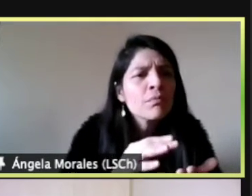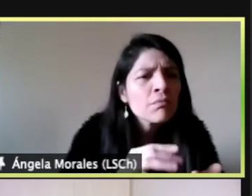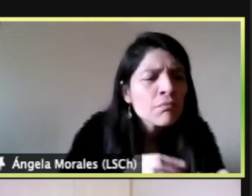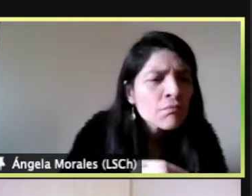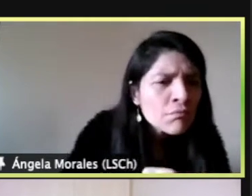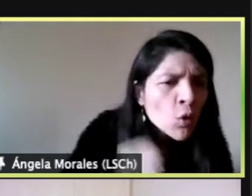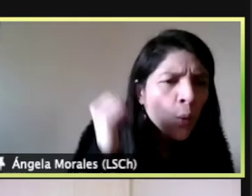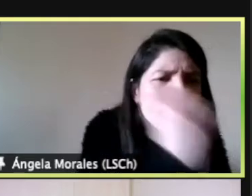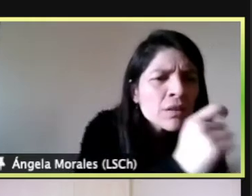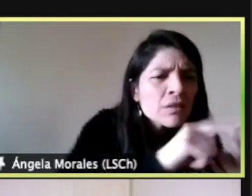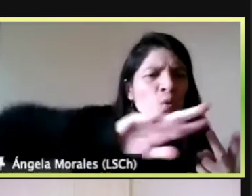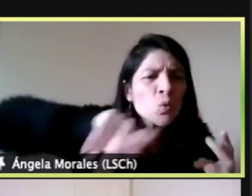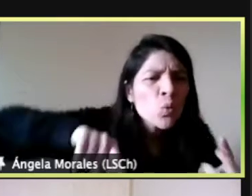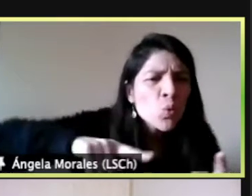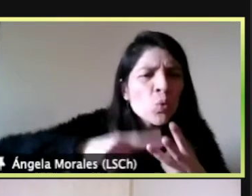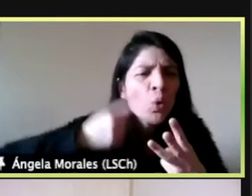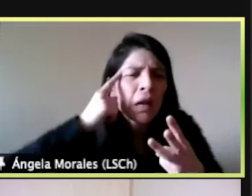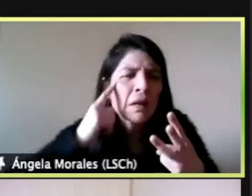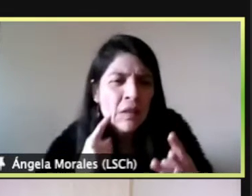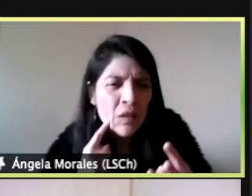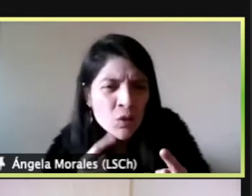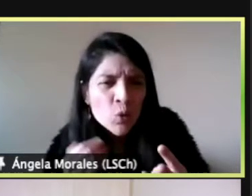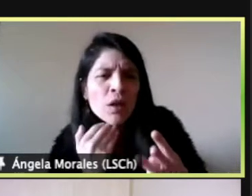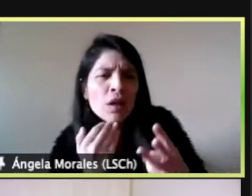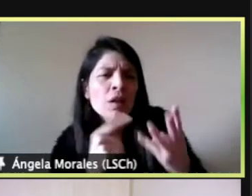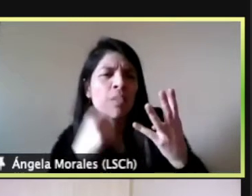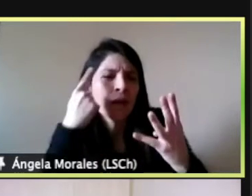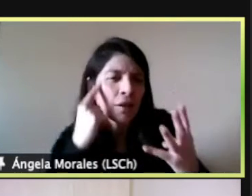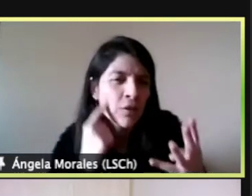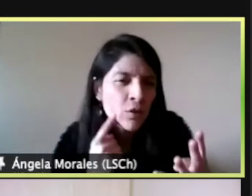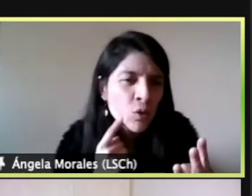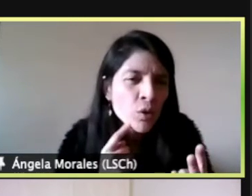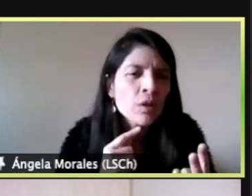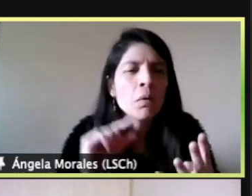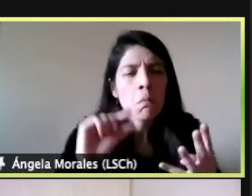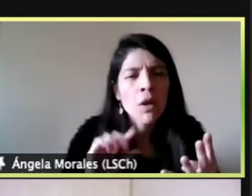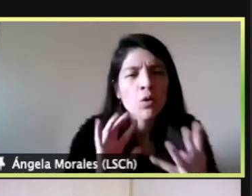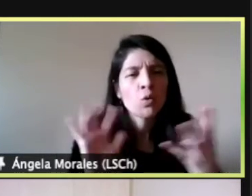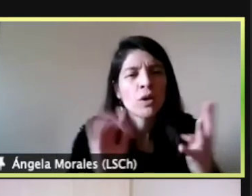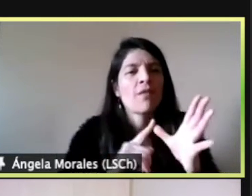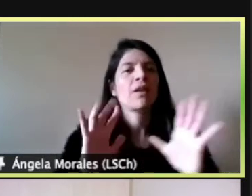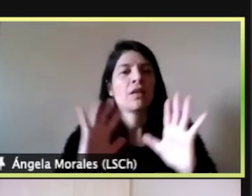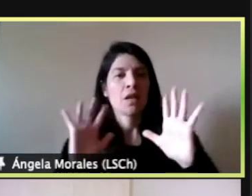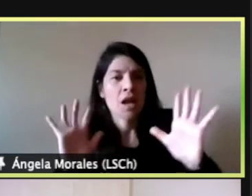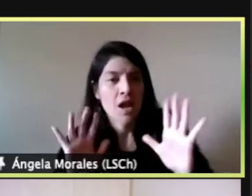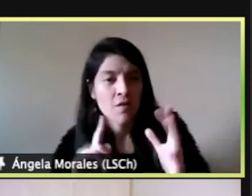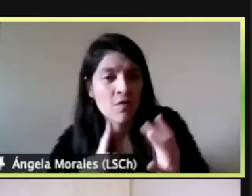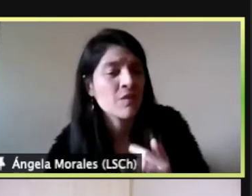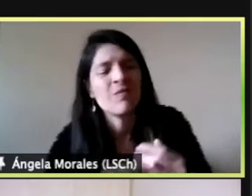menores, grave o gravísima y así con cada uno de ellos. Entonces,